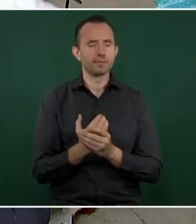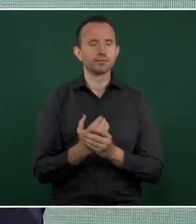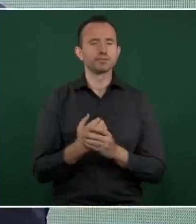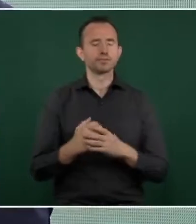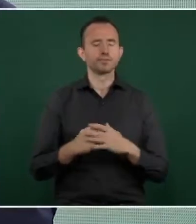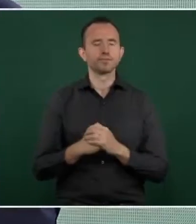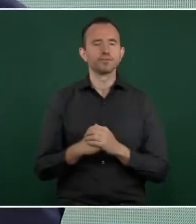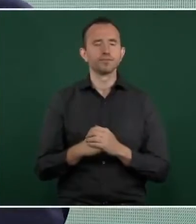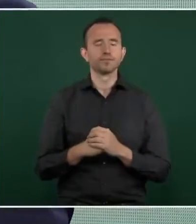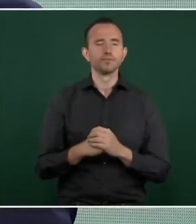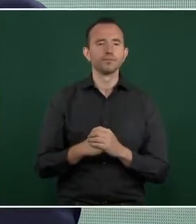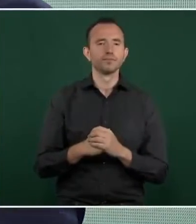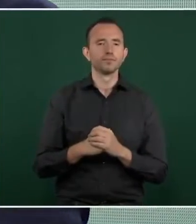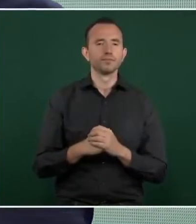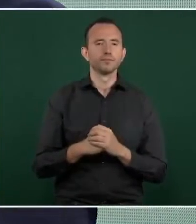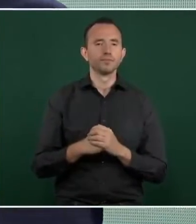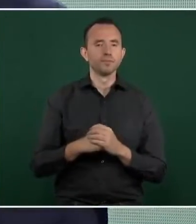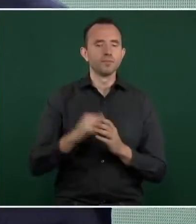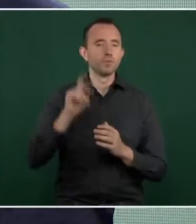es decir, las pruebas.